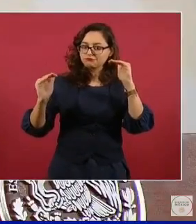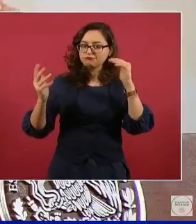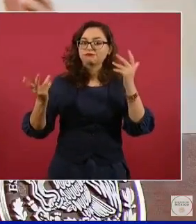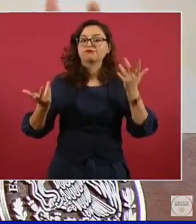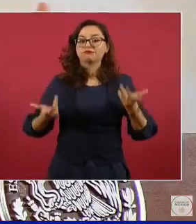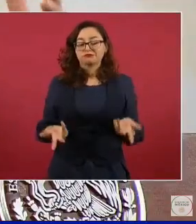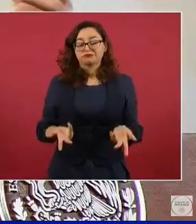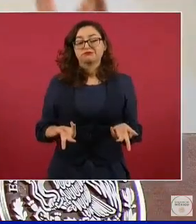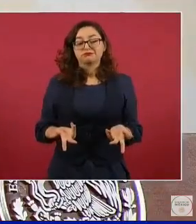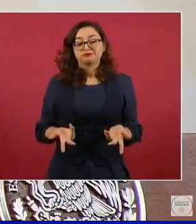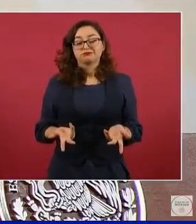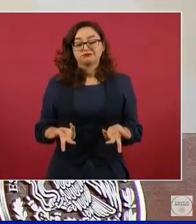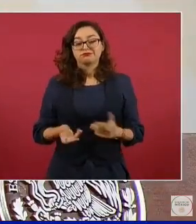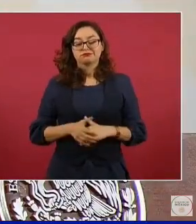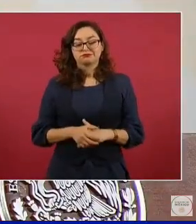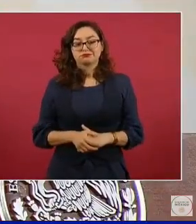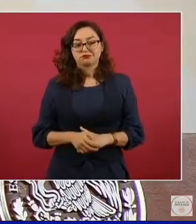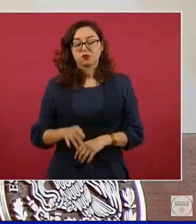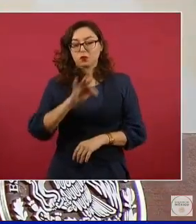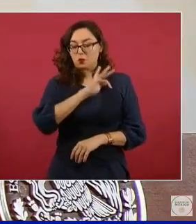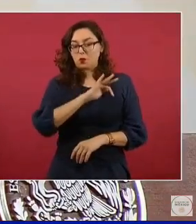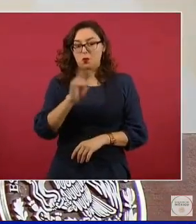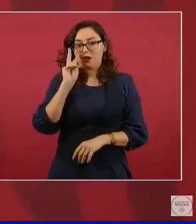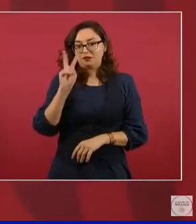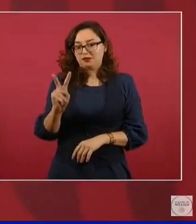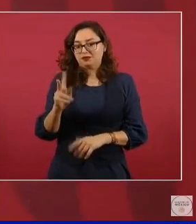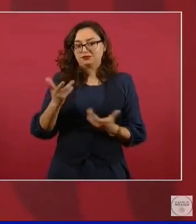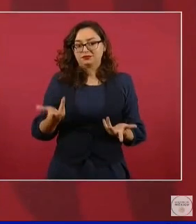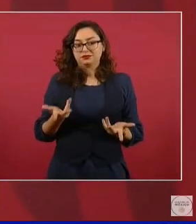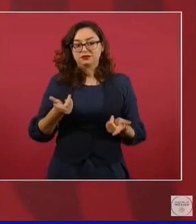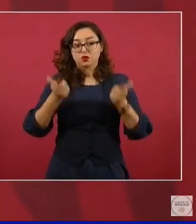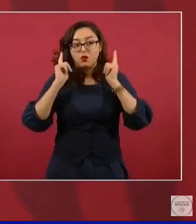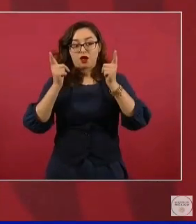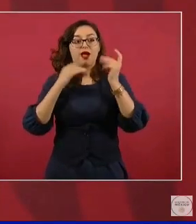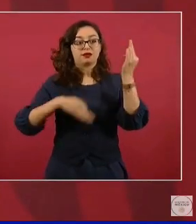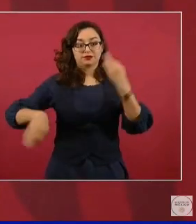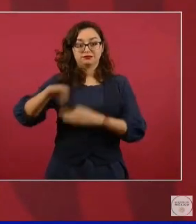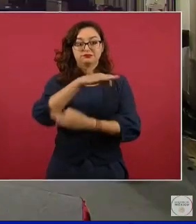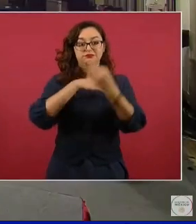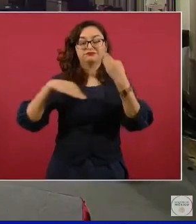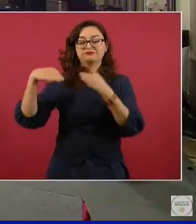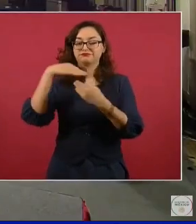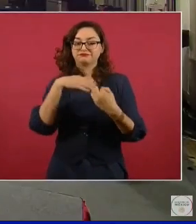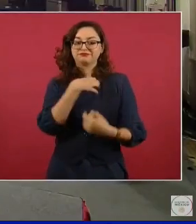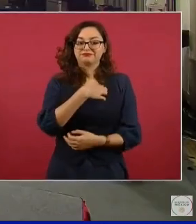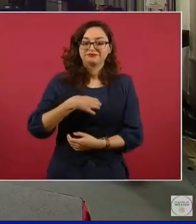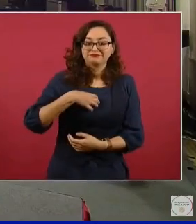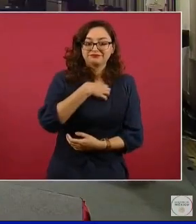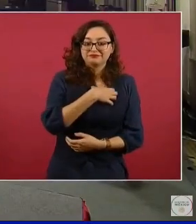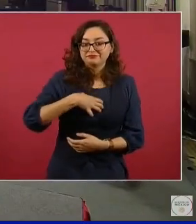Y ojalá y todos lo celebremos,